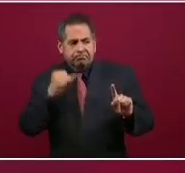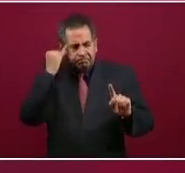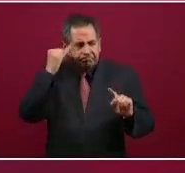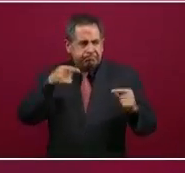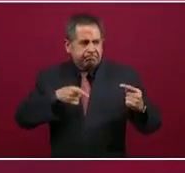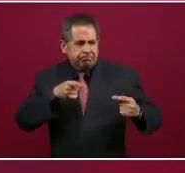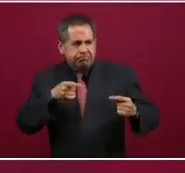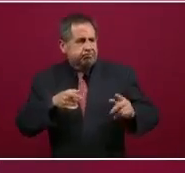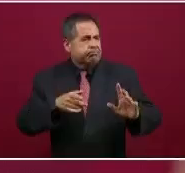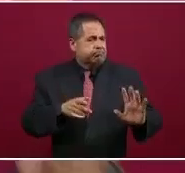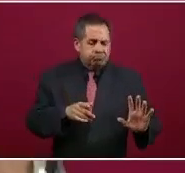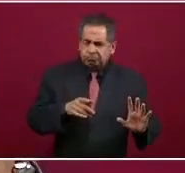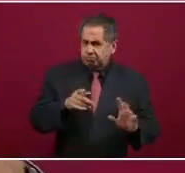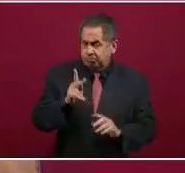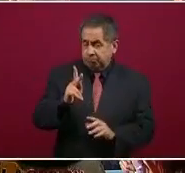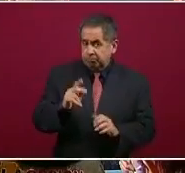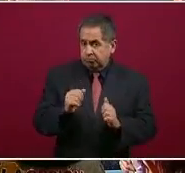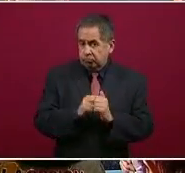pero